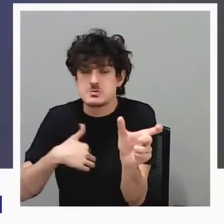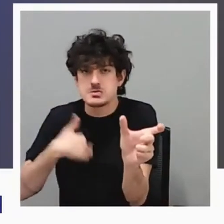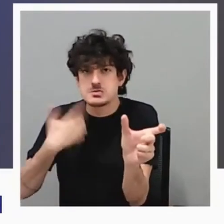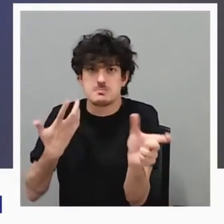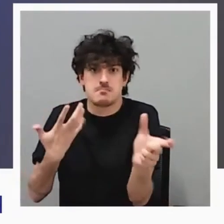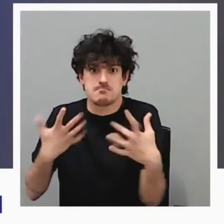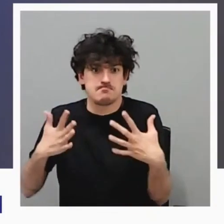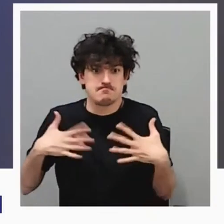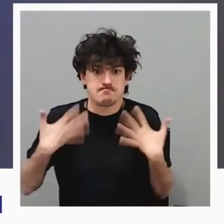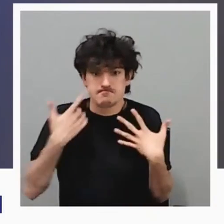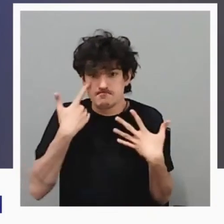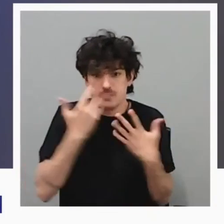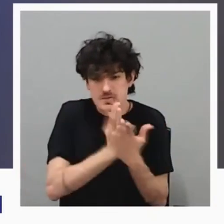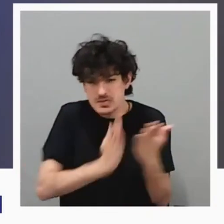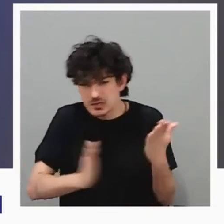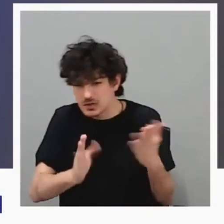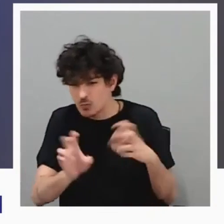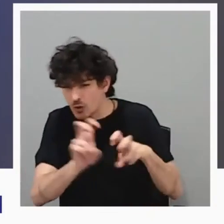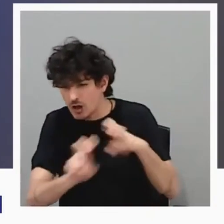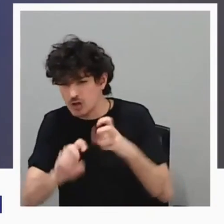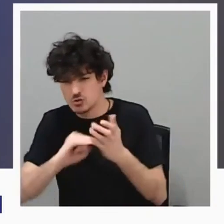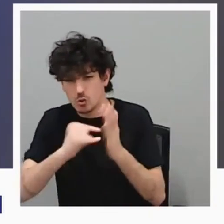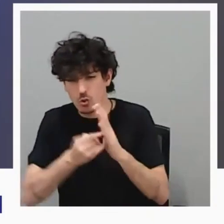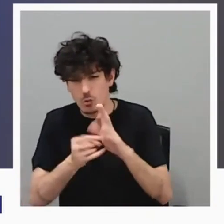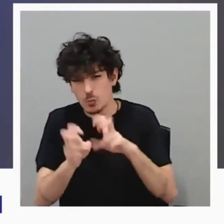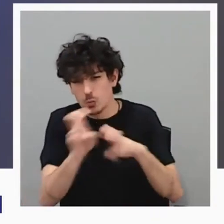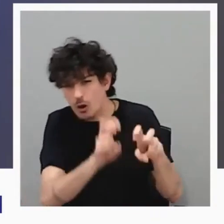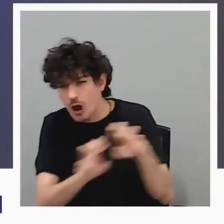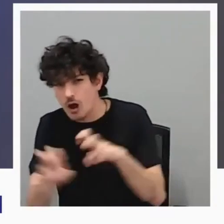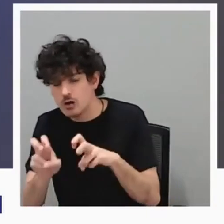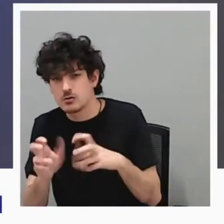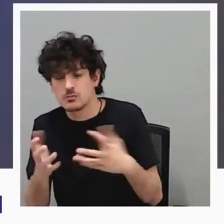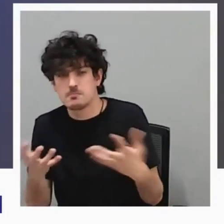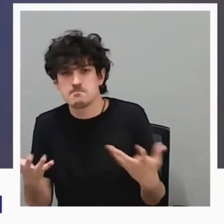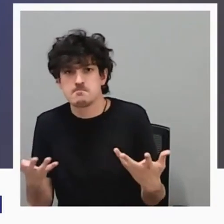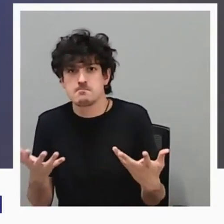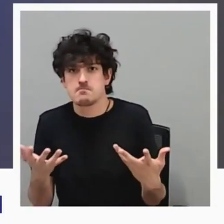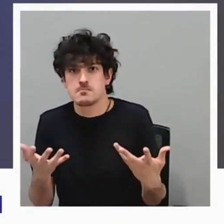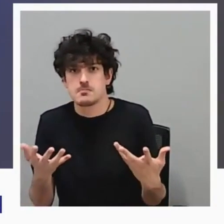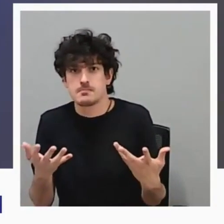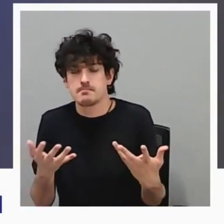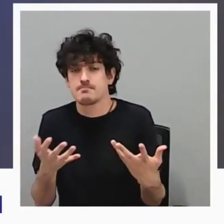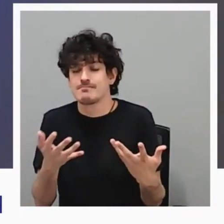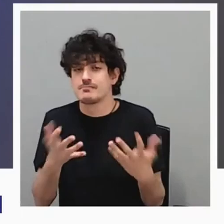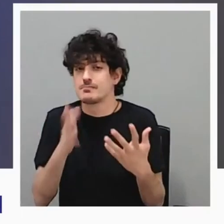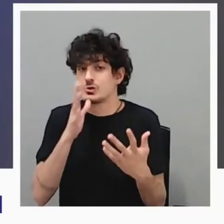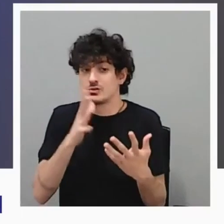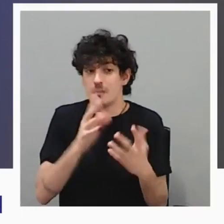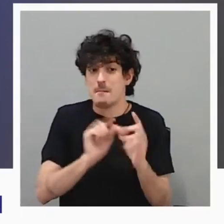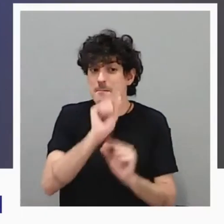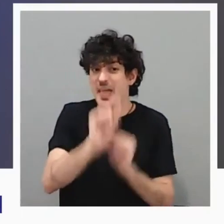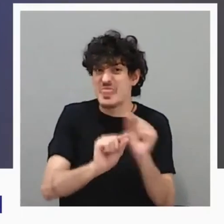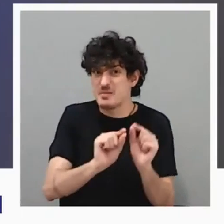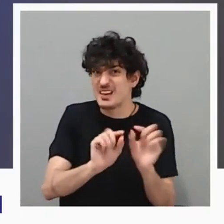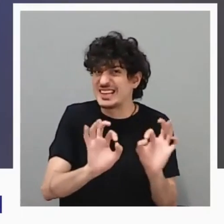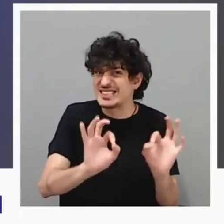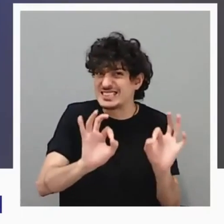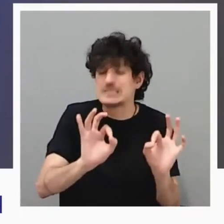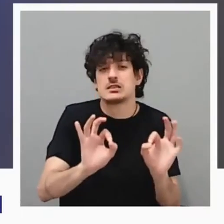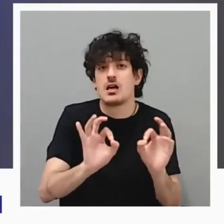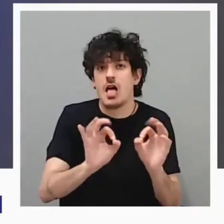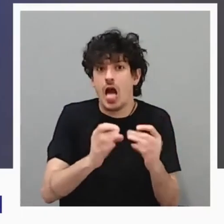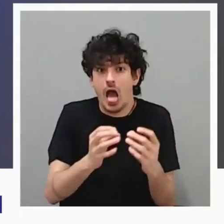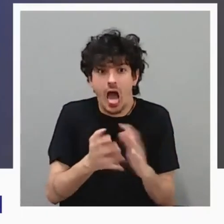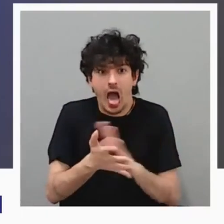buscar soluciones a situaciones inesperadas. Para mí es un acelerador, sin duda, sin duda la pandemia lo es. En el ámbito